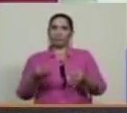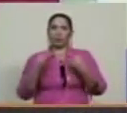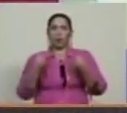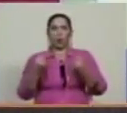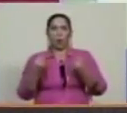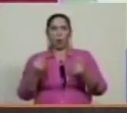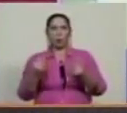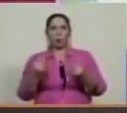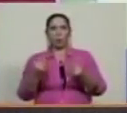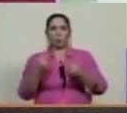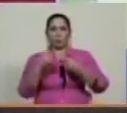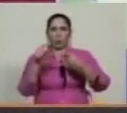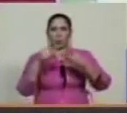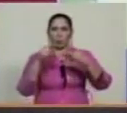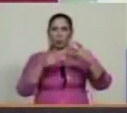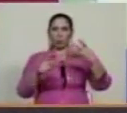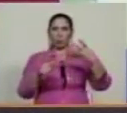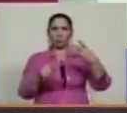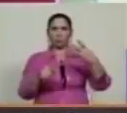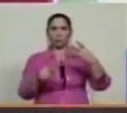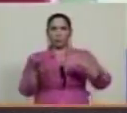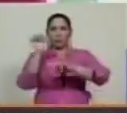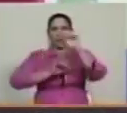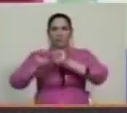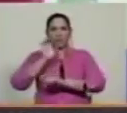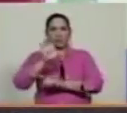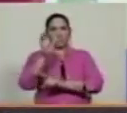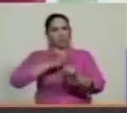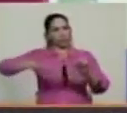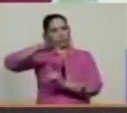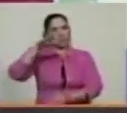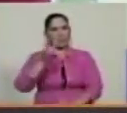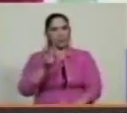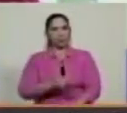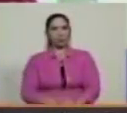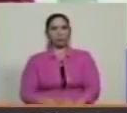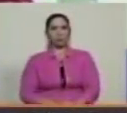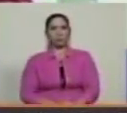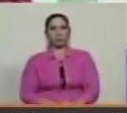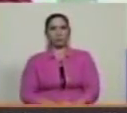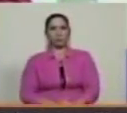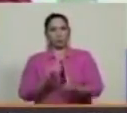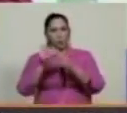distribuida la defensa de la patria en todo el país? Así deben estar las